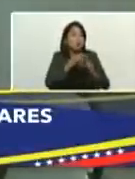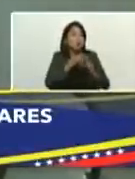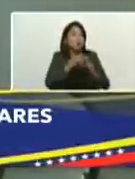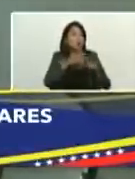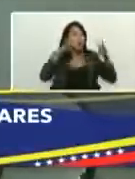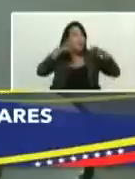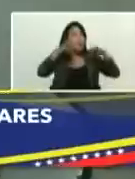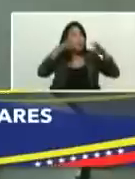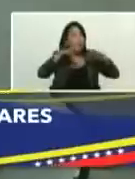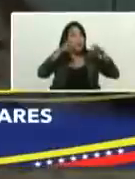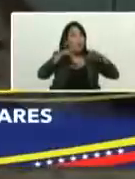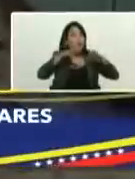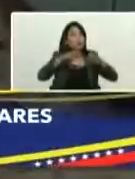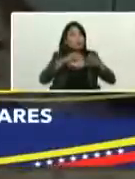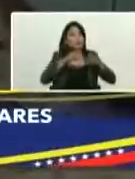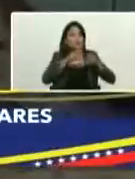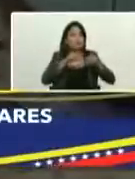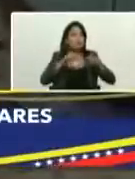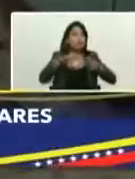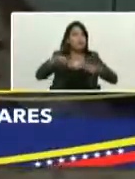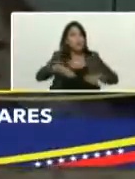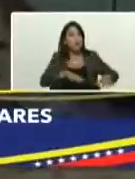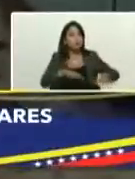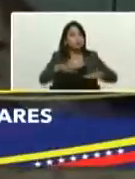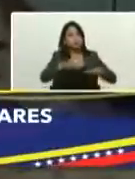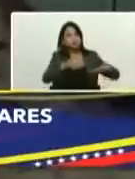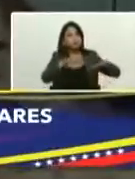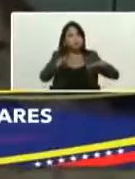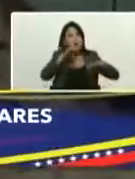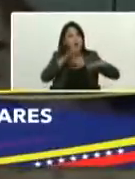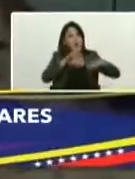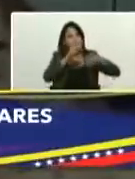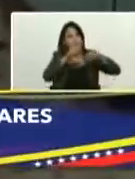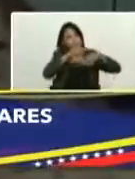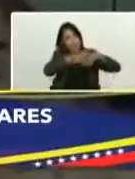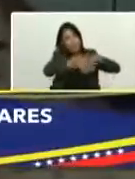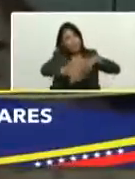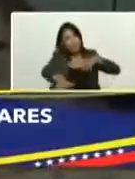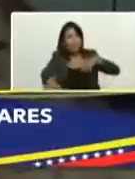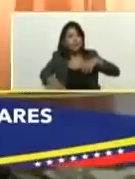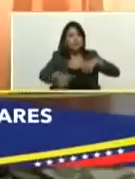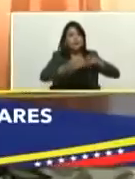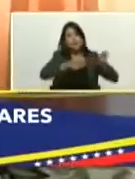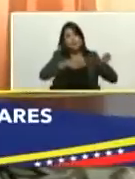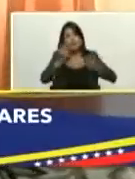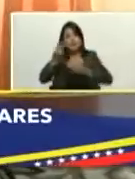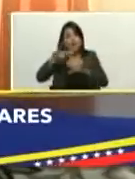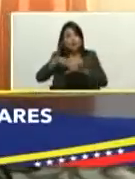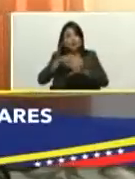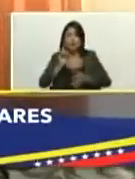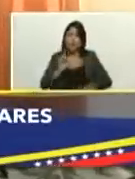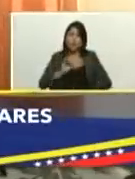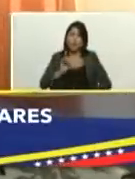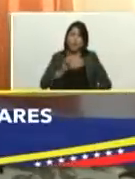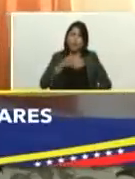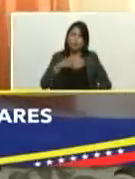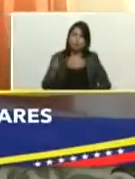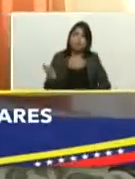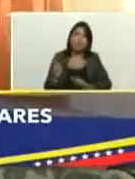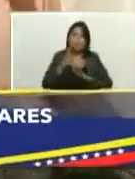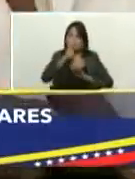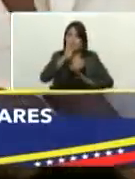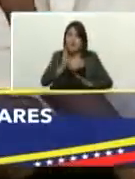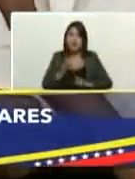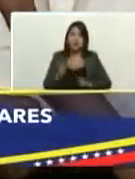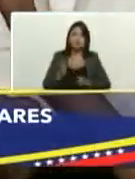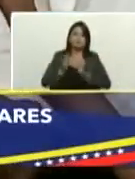y a las altas vaguadas. Nosotros fuimos, no nos llevaron a un refugio, nos asignaron una vivienda digna para el pueblo.